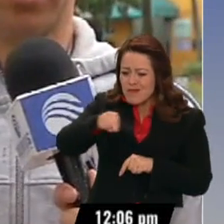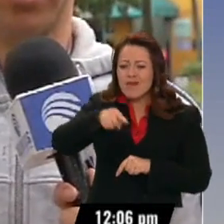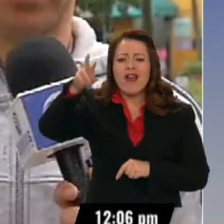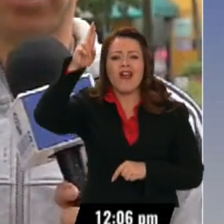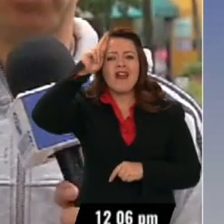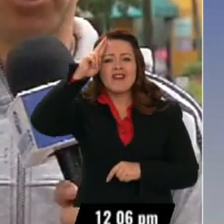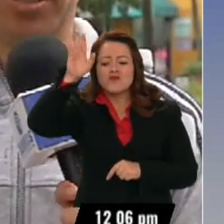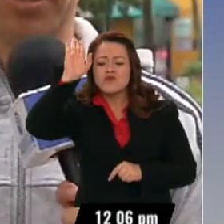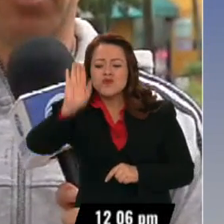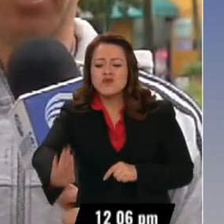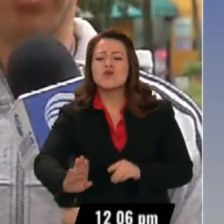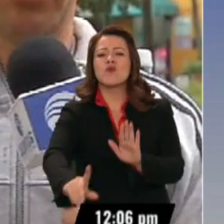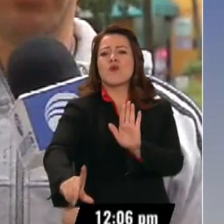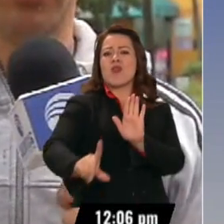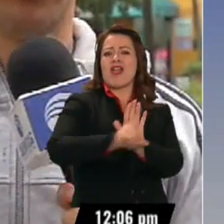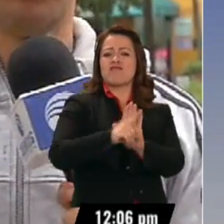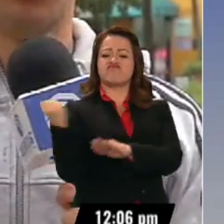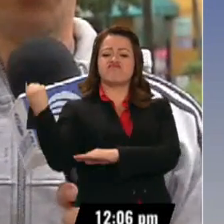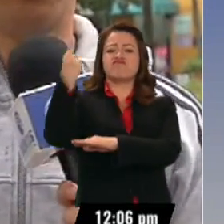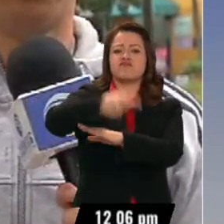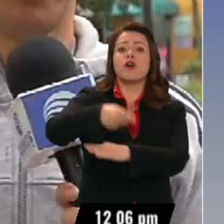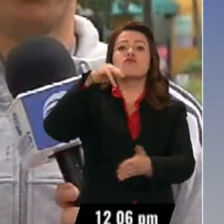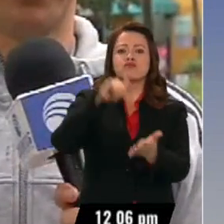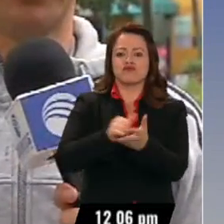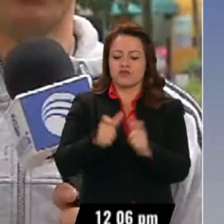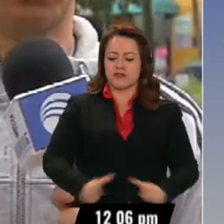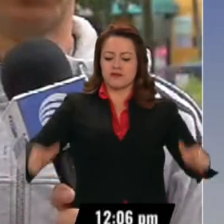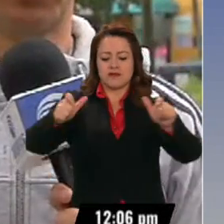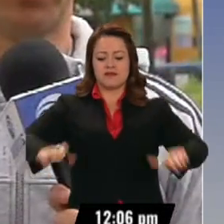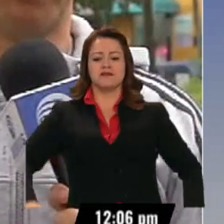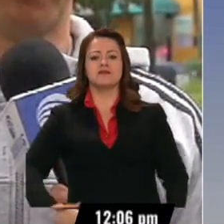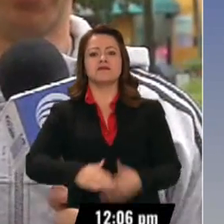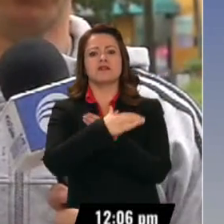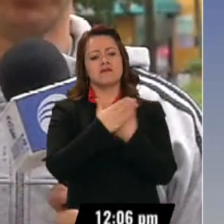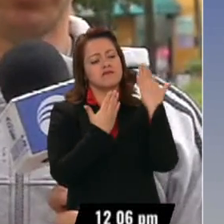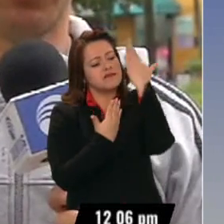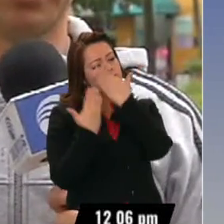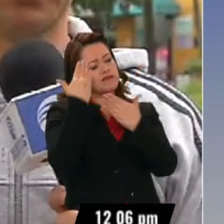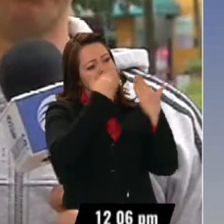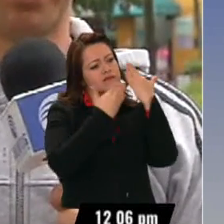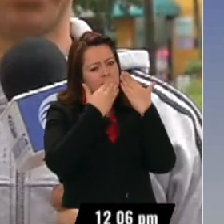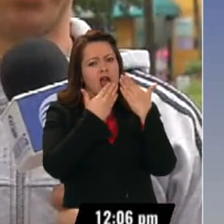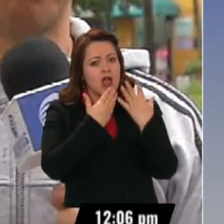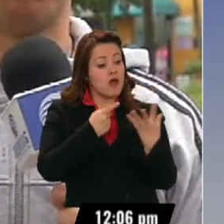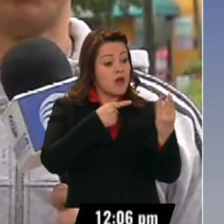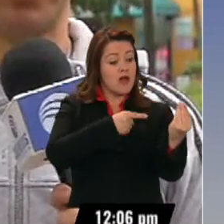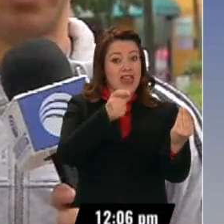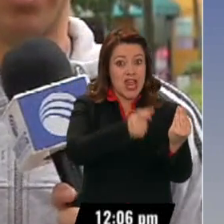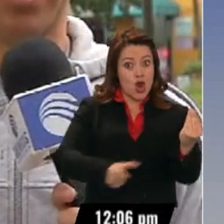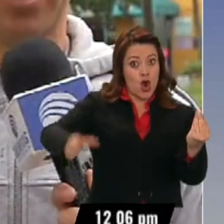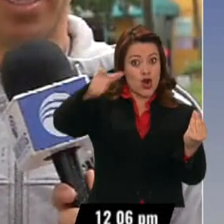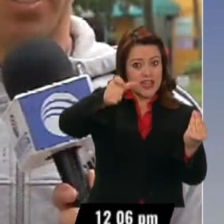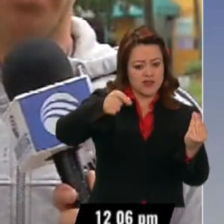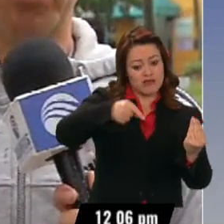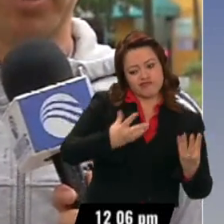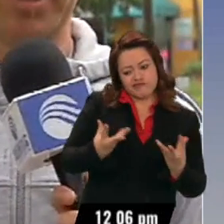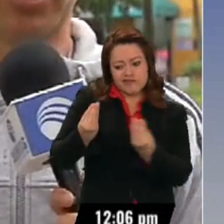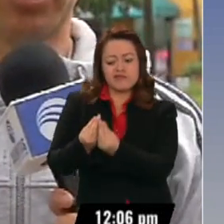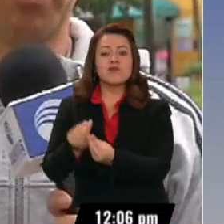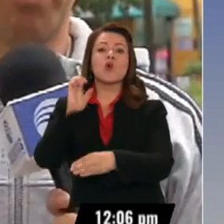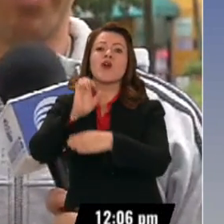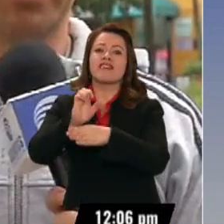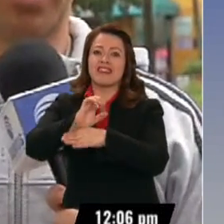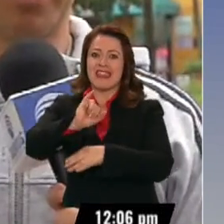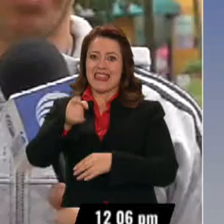esa razón, estas comisiones del Congreso lo devolvieron al Instituto Geográfico Agustín Codazzi para que procediera a